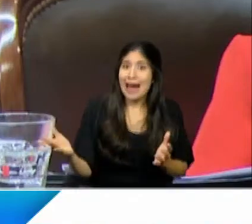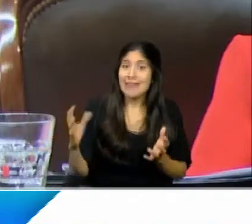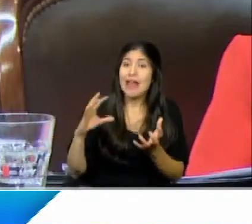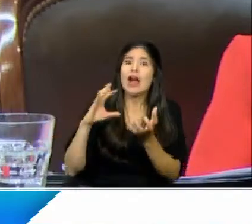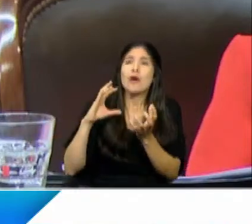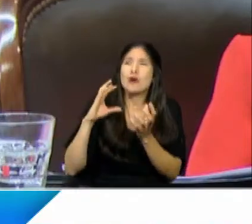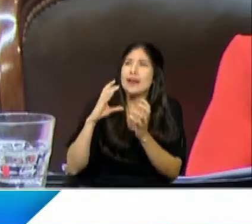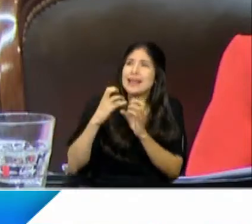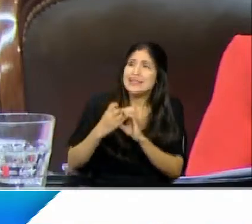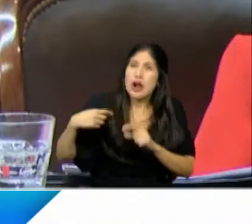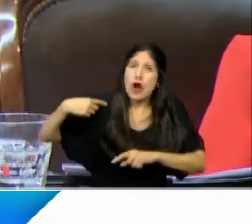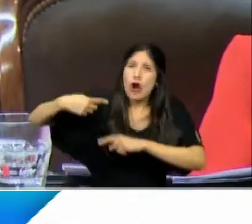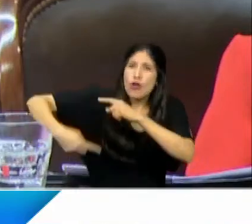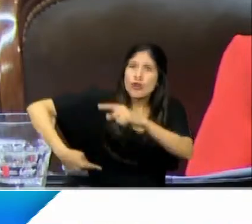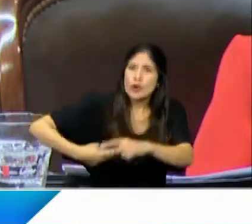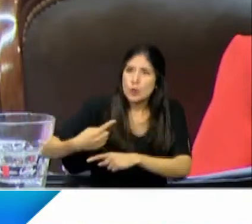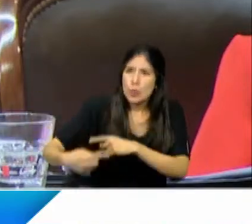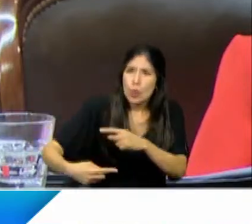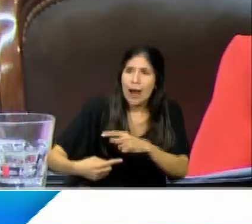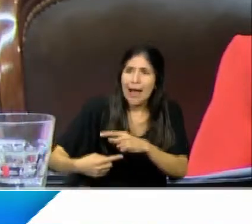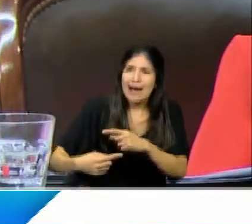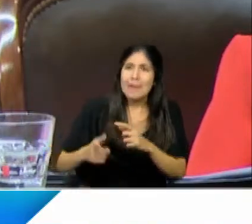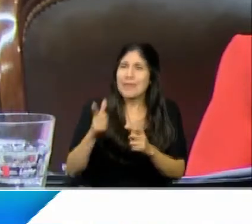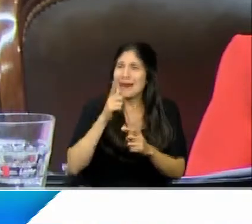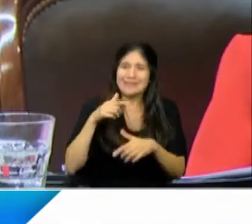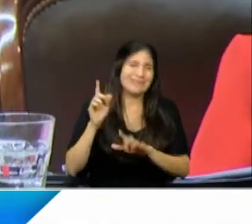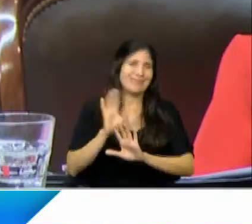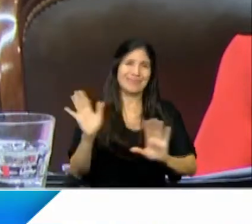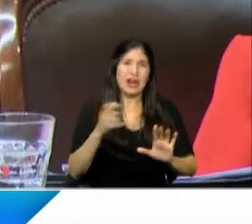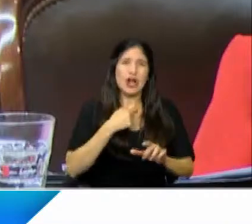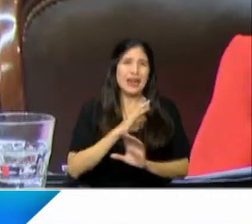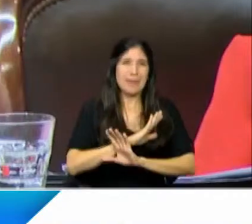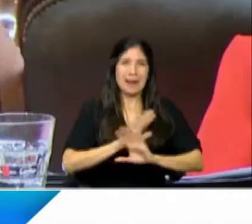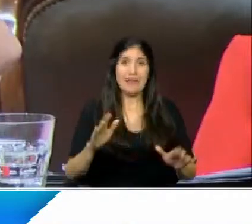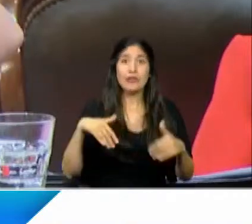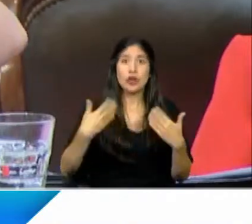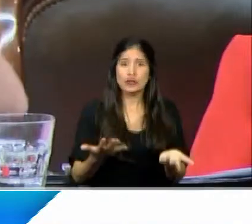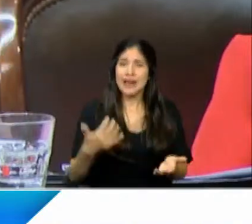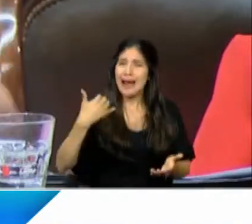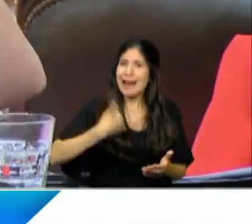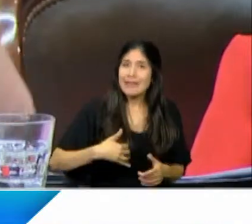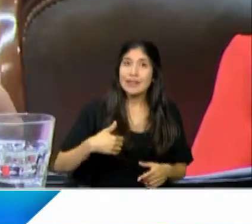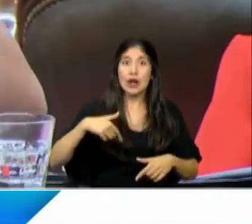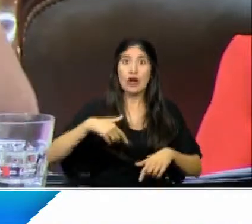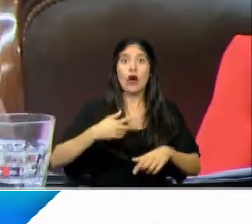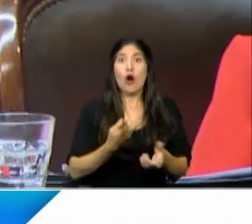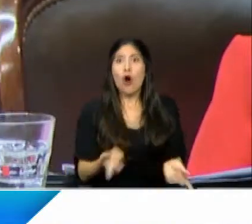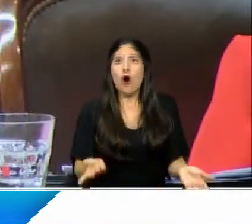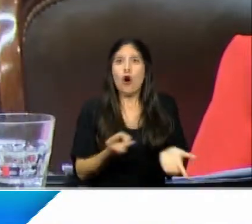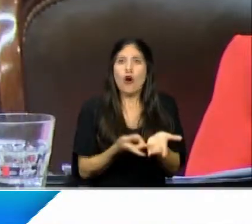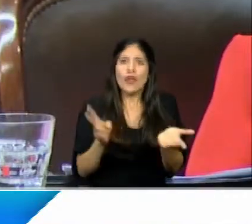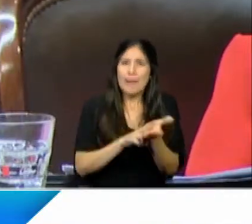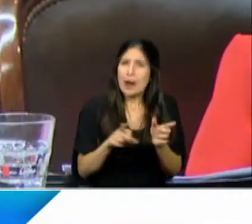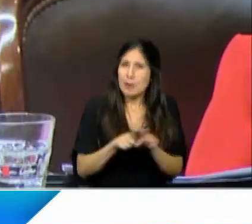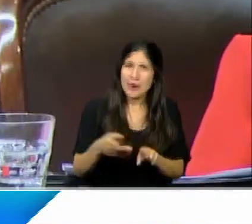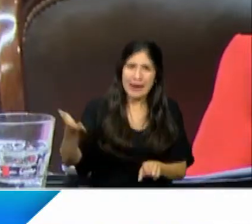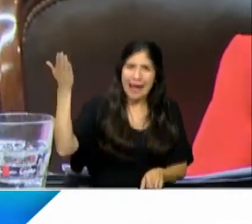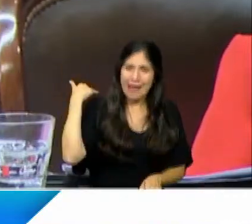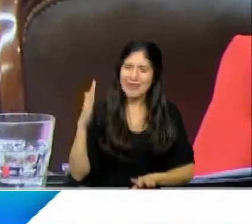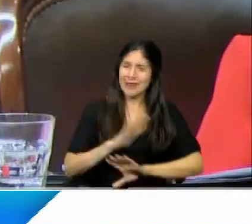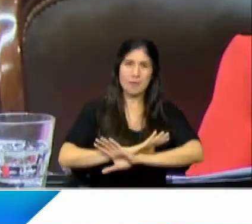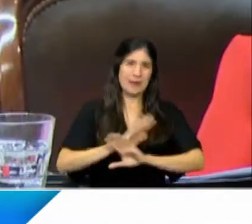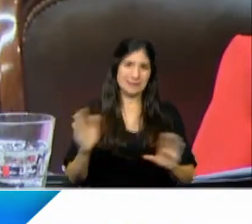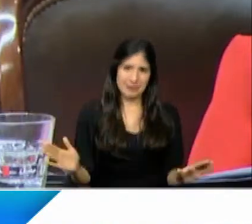ética, volvemos a caer en la crisis siguiente. Por eso, argentinos, esto no puede volver a pasarnos.